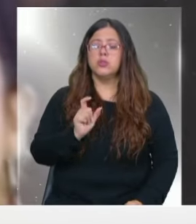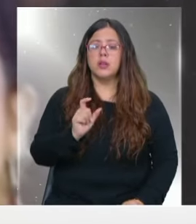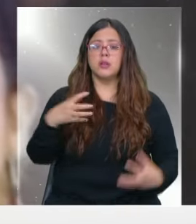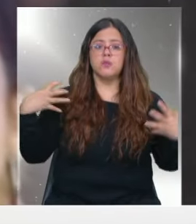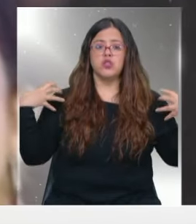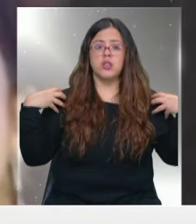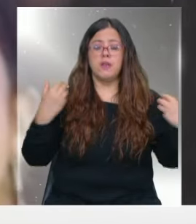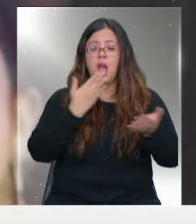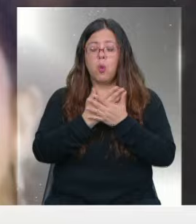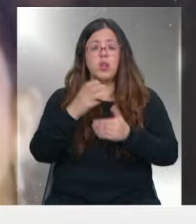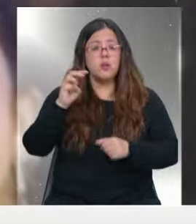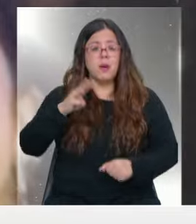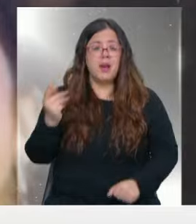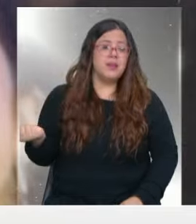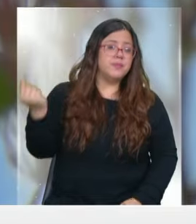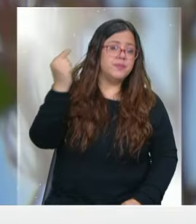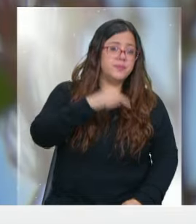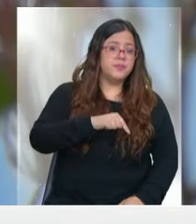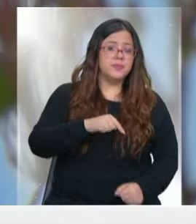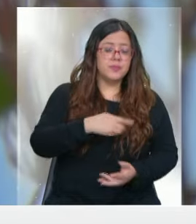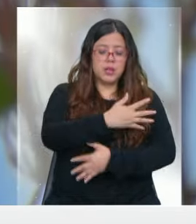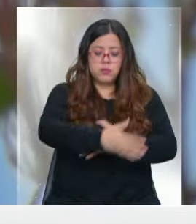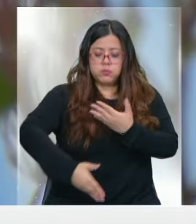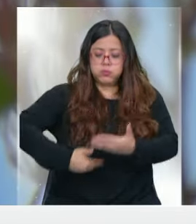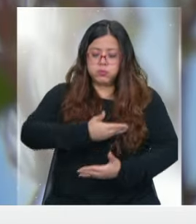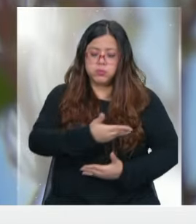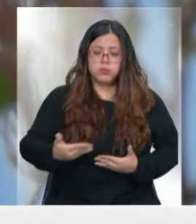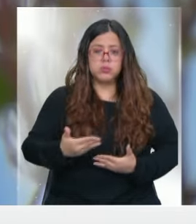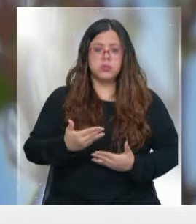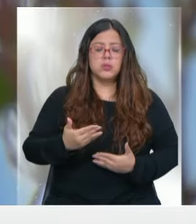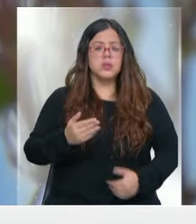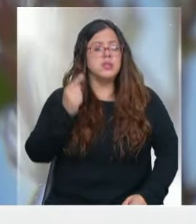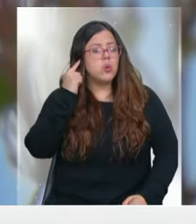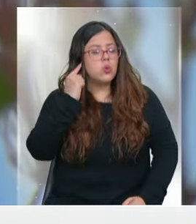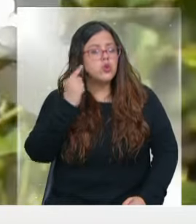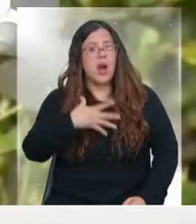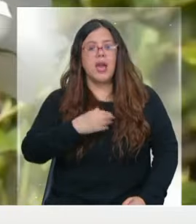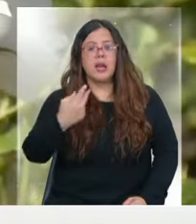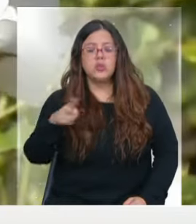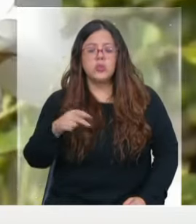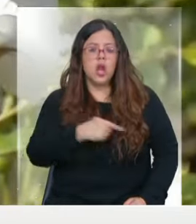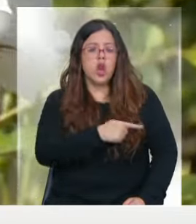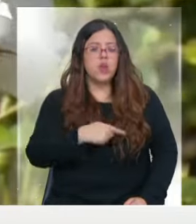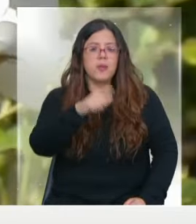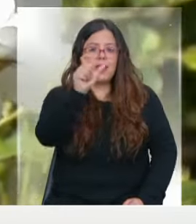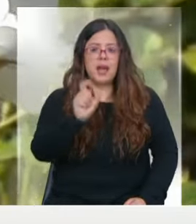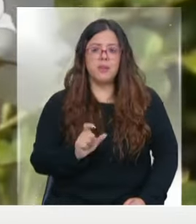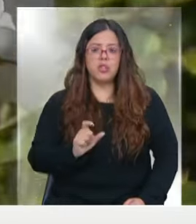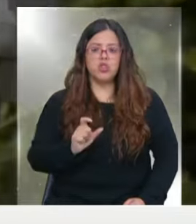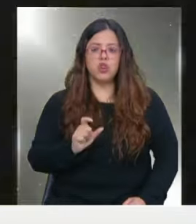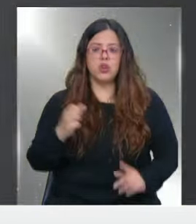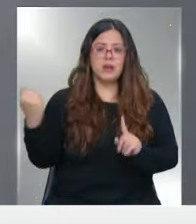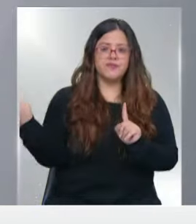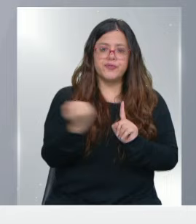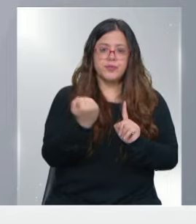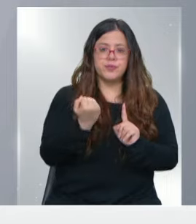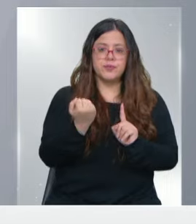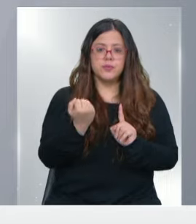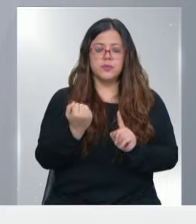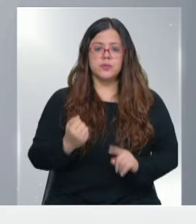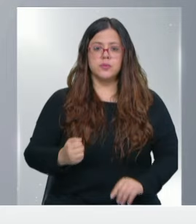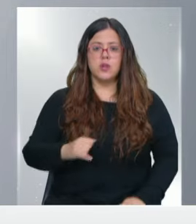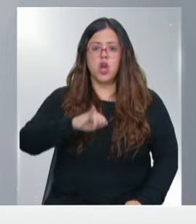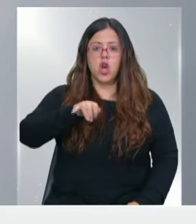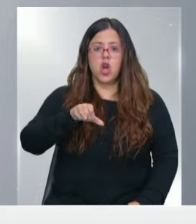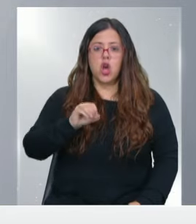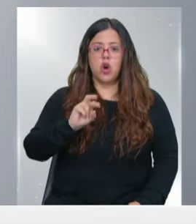Al llegar, su madre la encontró envuelta en una sábana y pudo escuchar a María Jesús mencionar el nombre del sujeto que la asesinó.